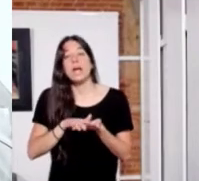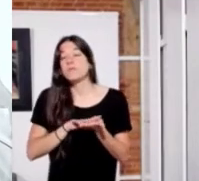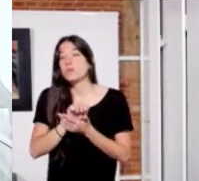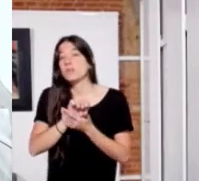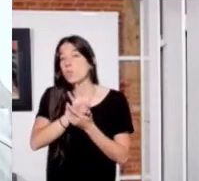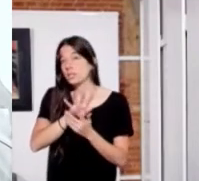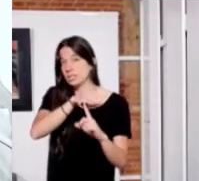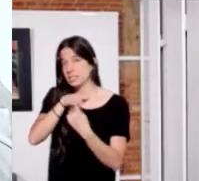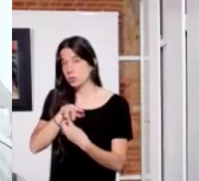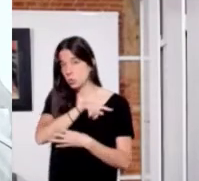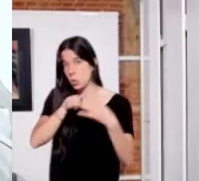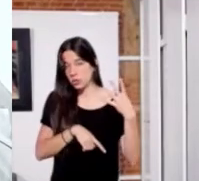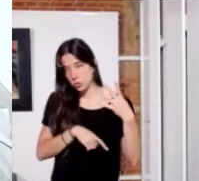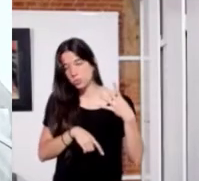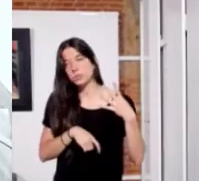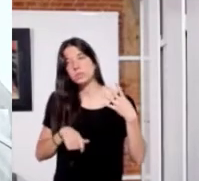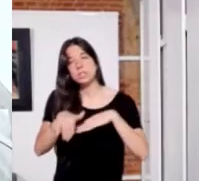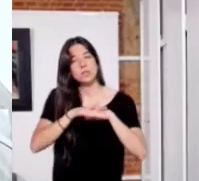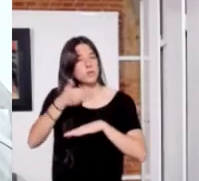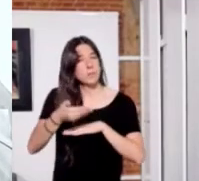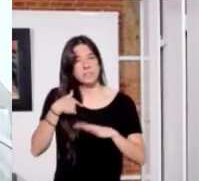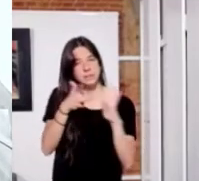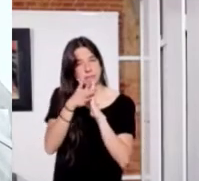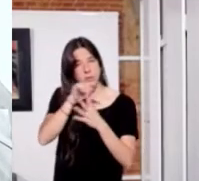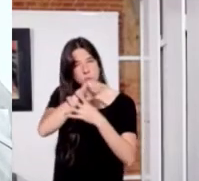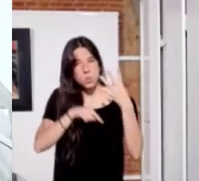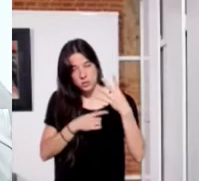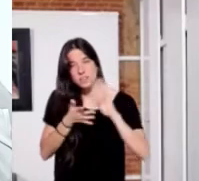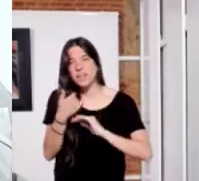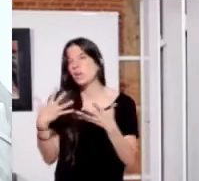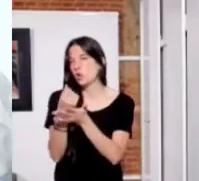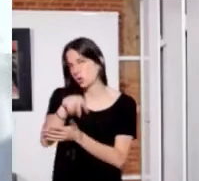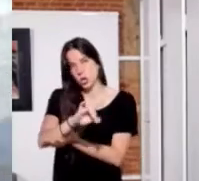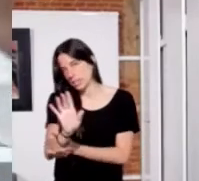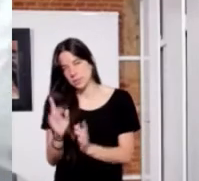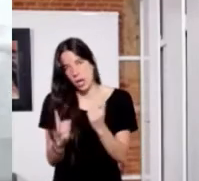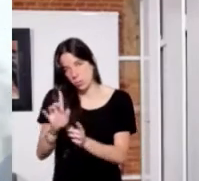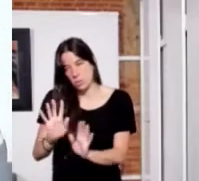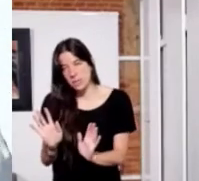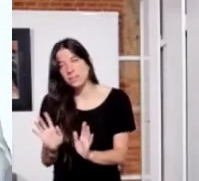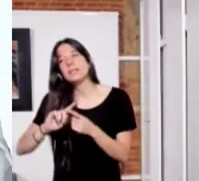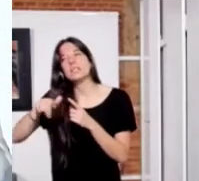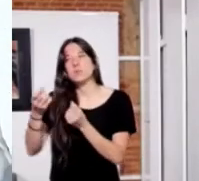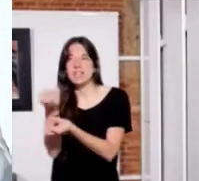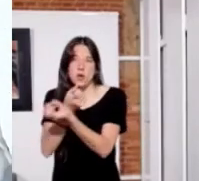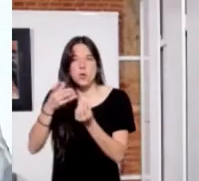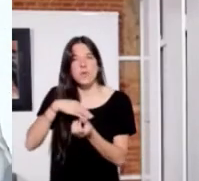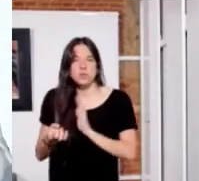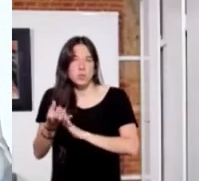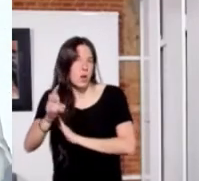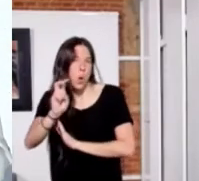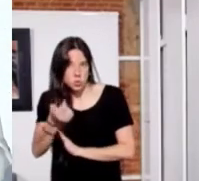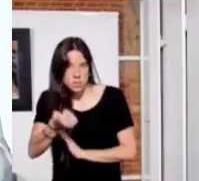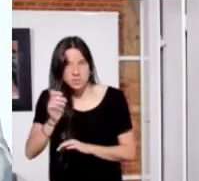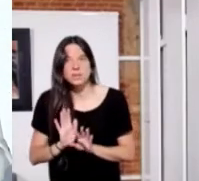cuatro escenarios fundamentales, y no son todos, y después en el coloquio pueden salir otros, ¿no? Hay